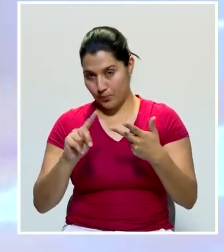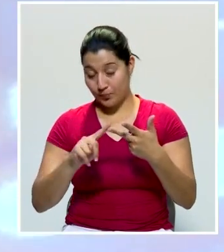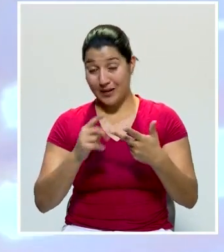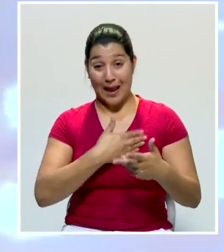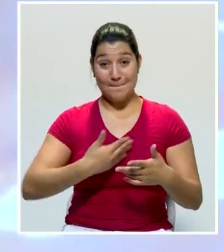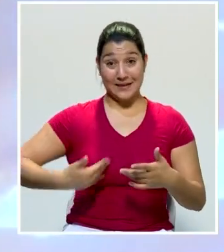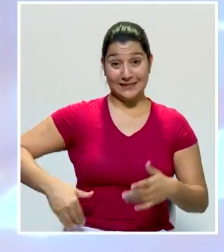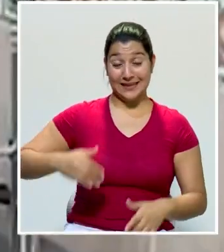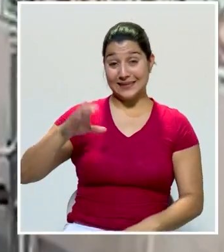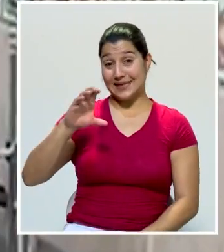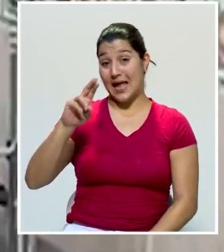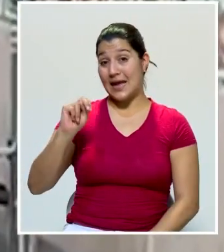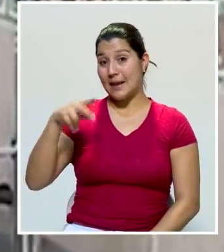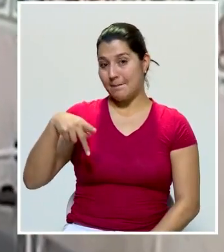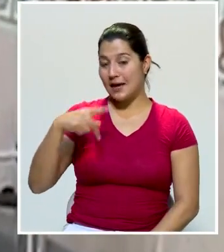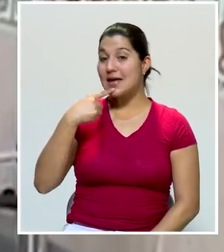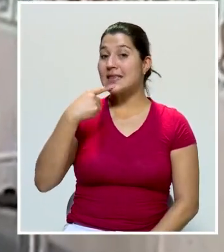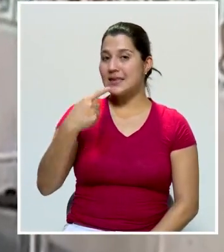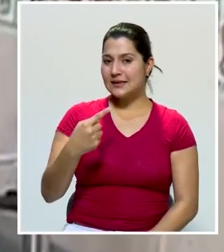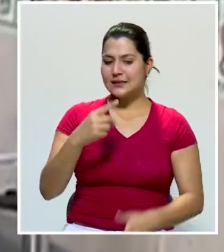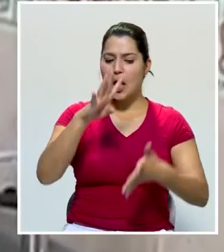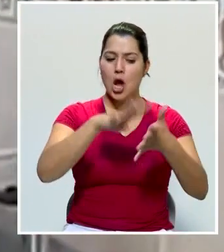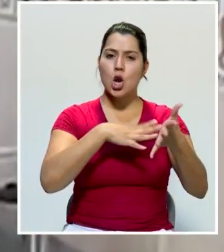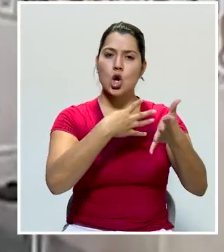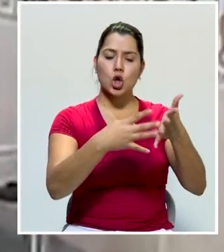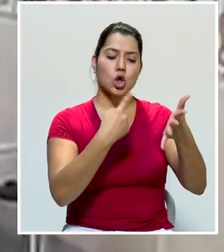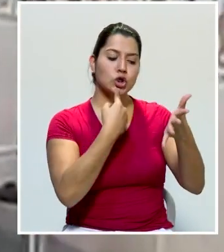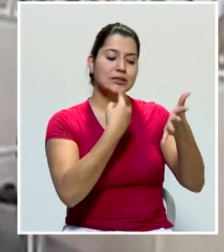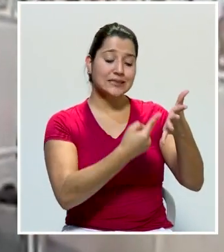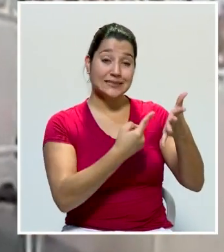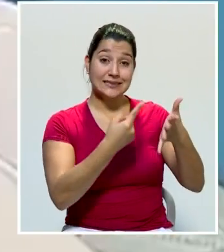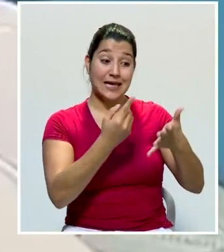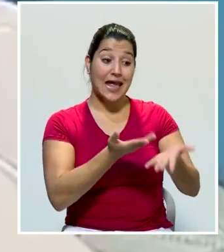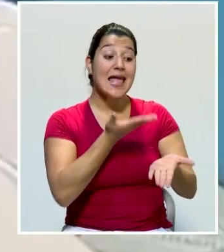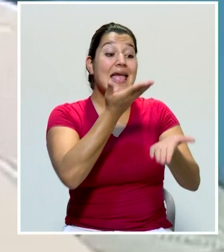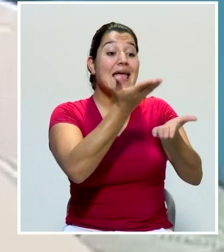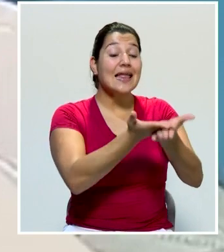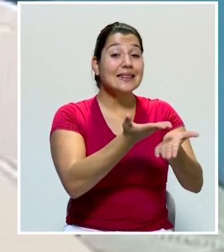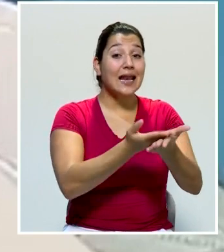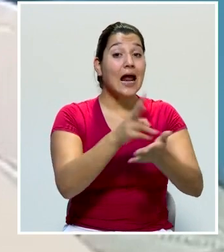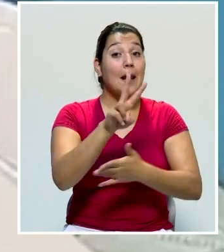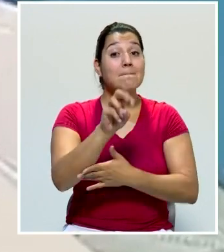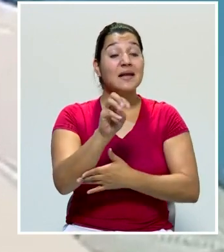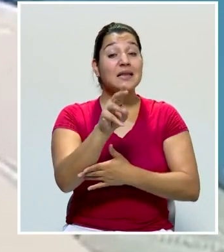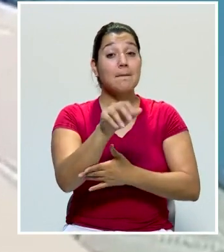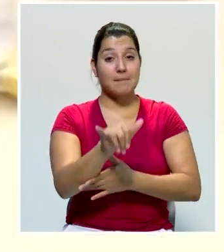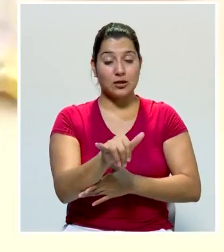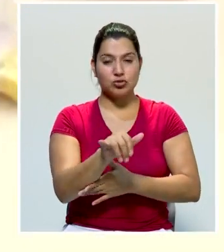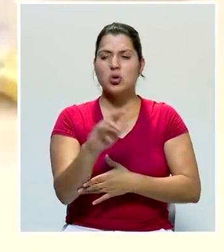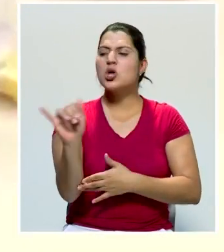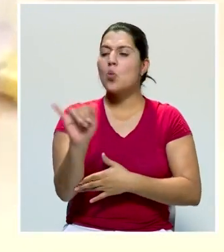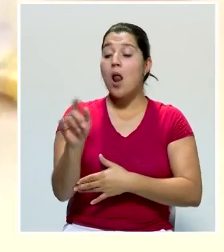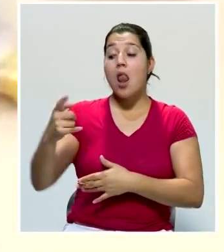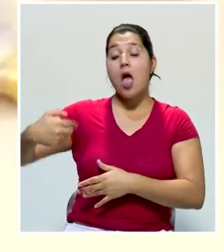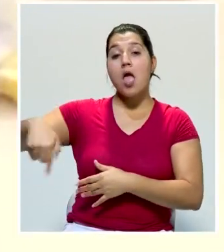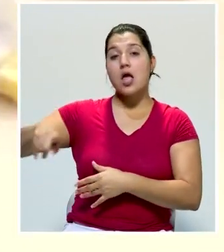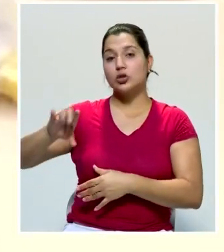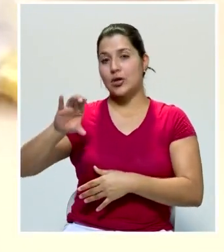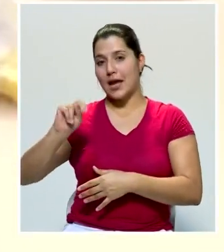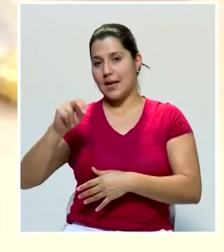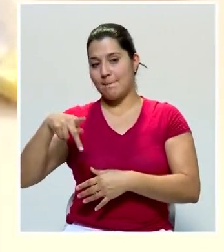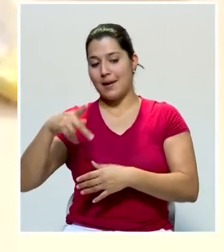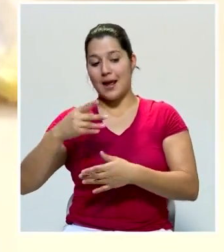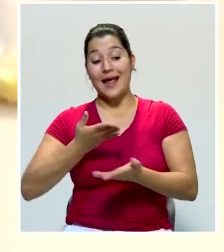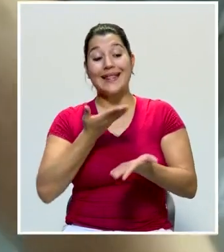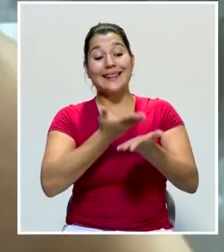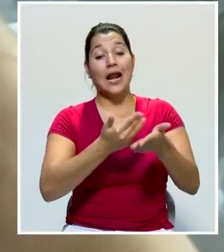Rogis Bermúdez, dijo que a pesar de que el cronograma indicaba que la entrega debía ser el 20 de mayo, el adelanto se dio a petición de